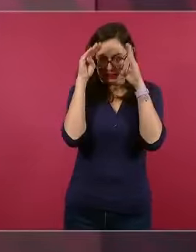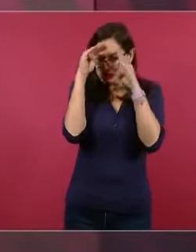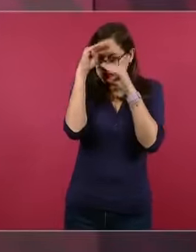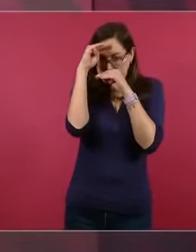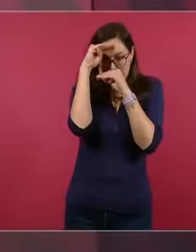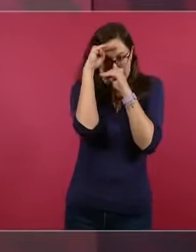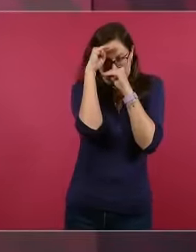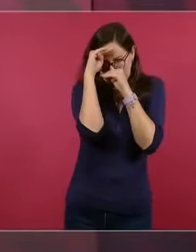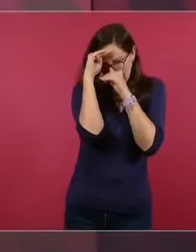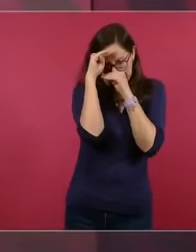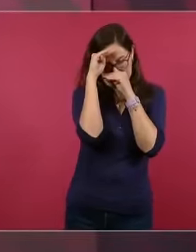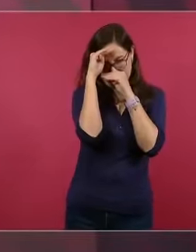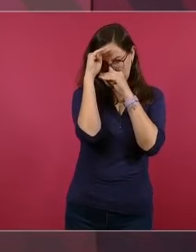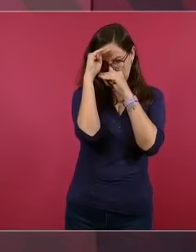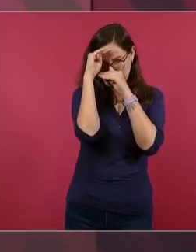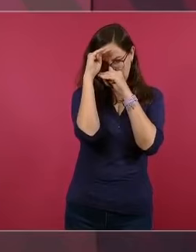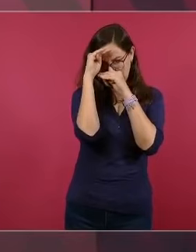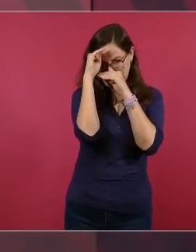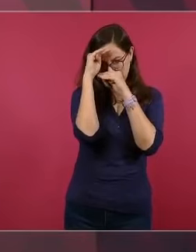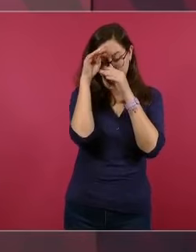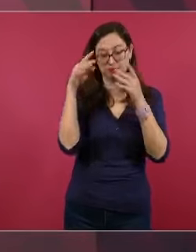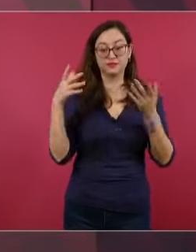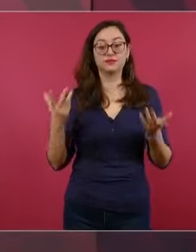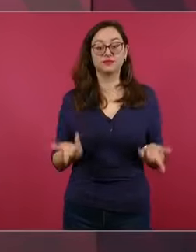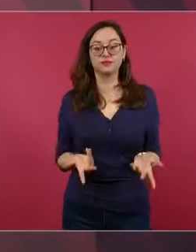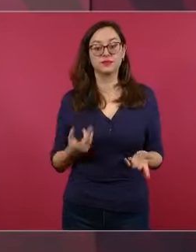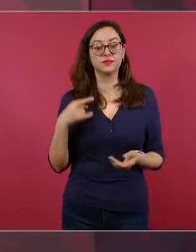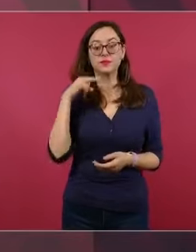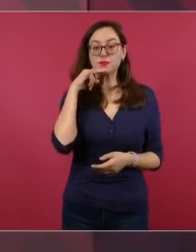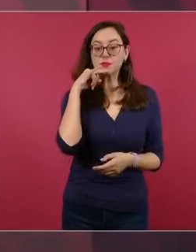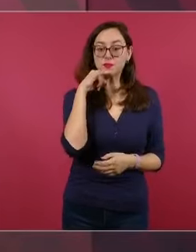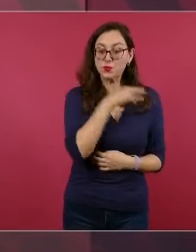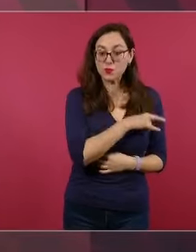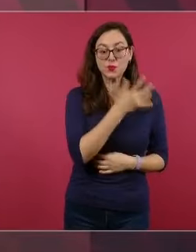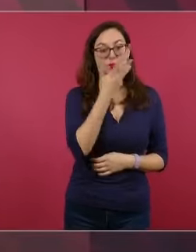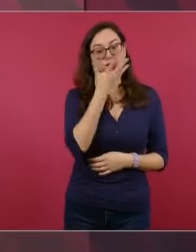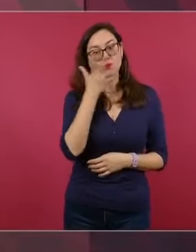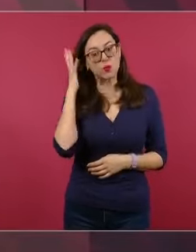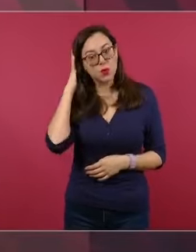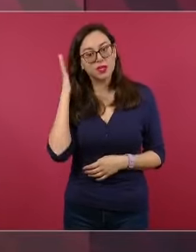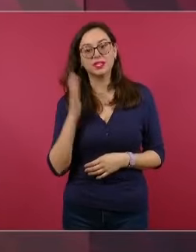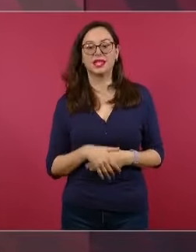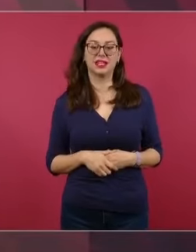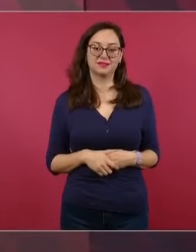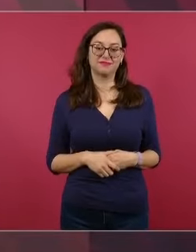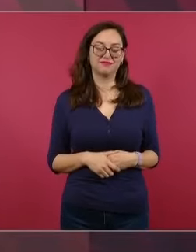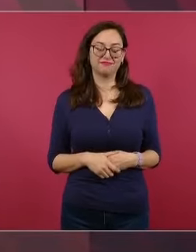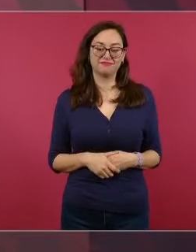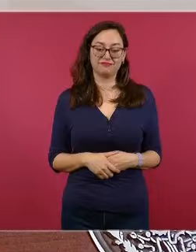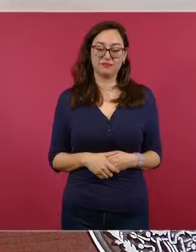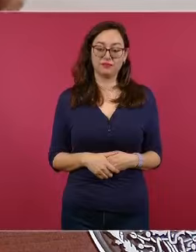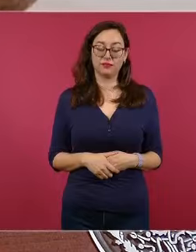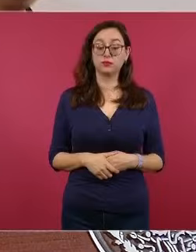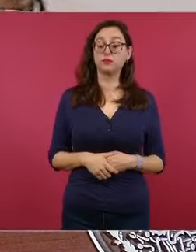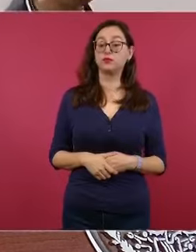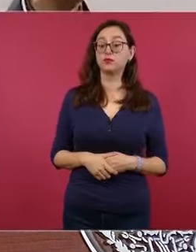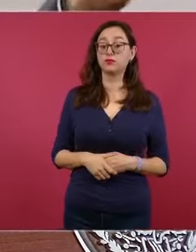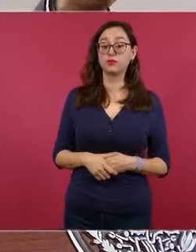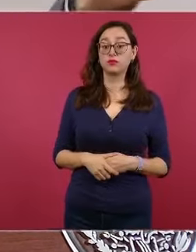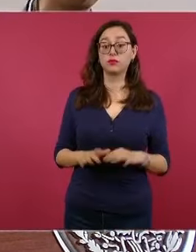y volvemos a lo mismo la hipocresía dicen no